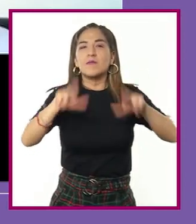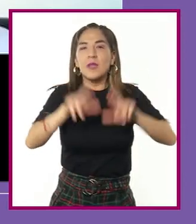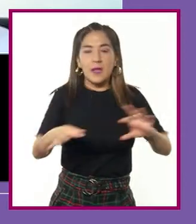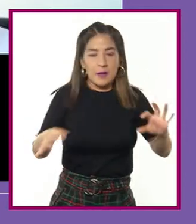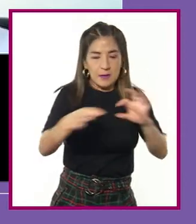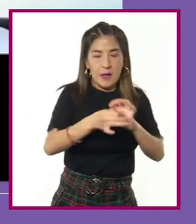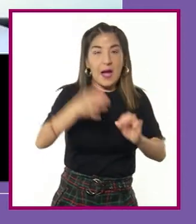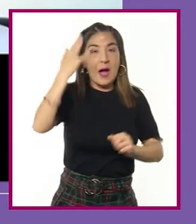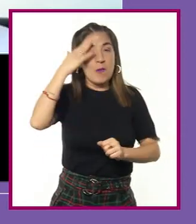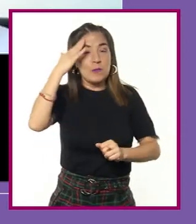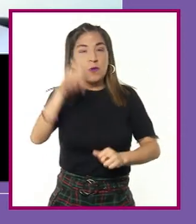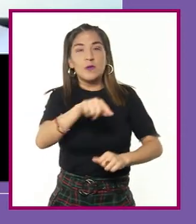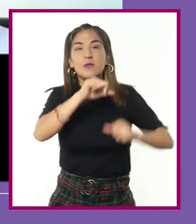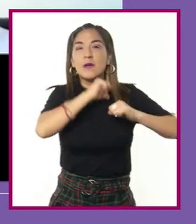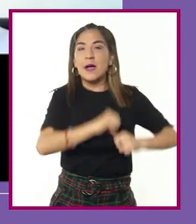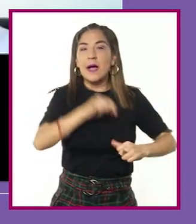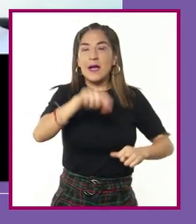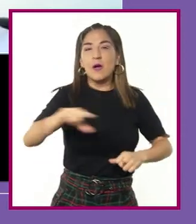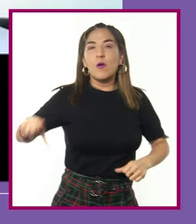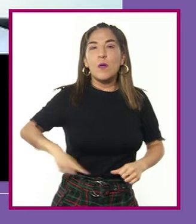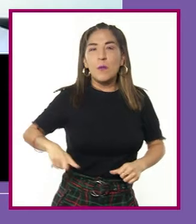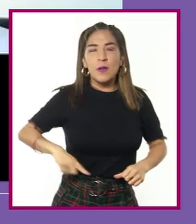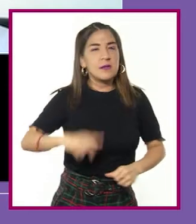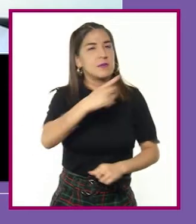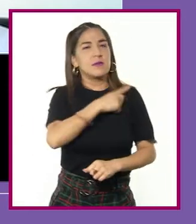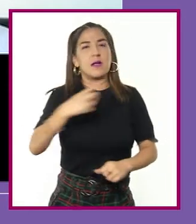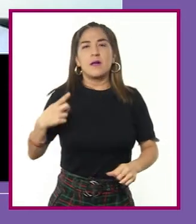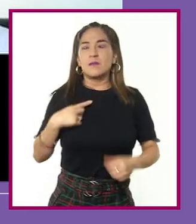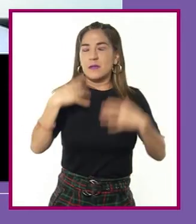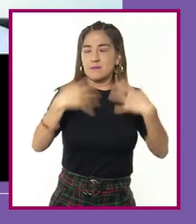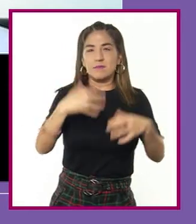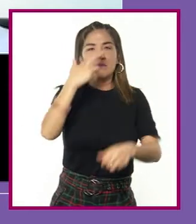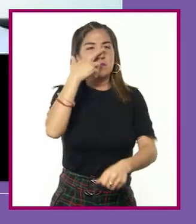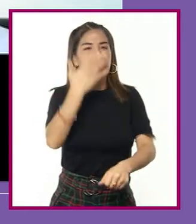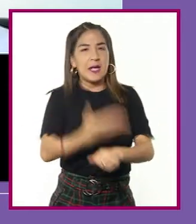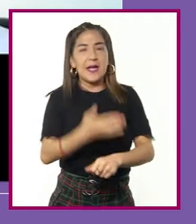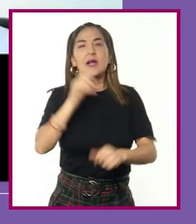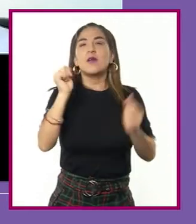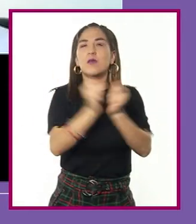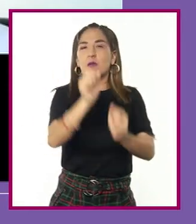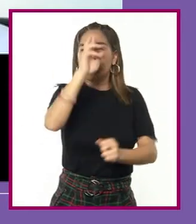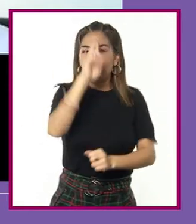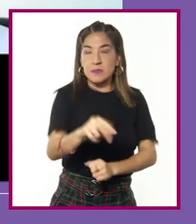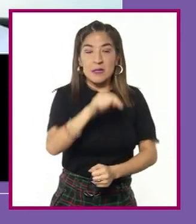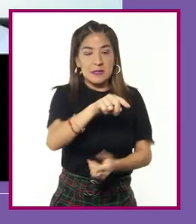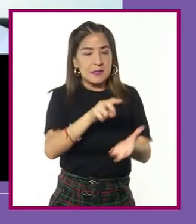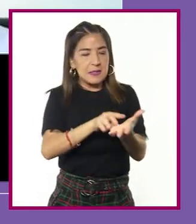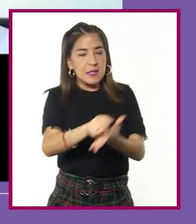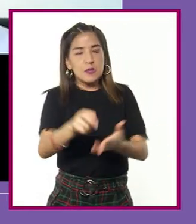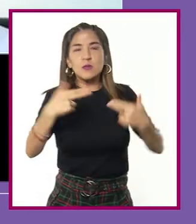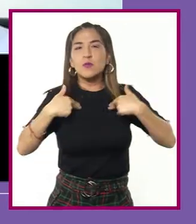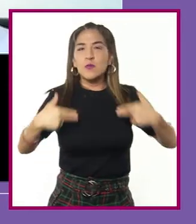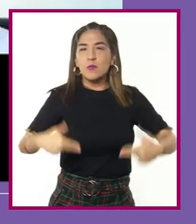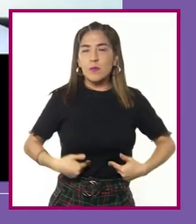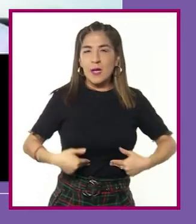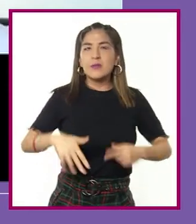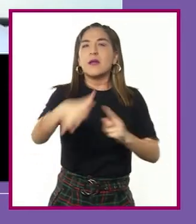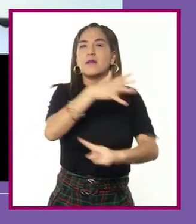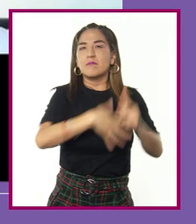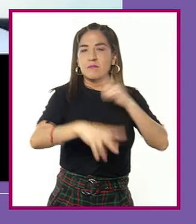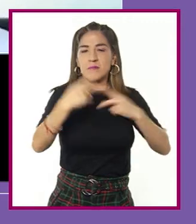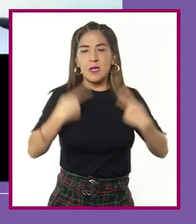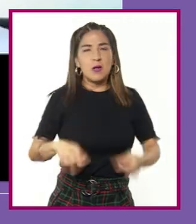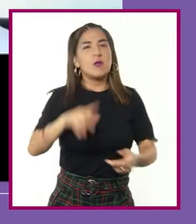autoridad en el Estado debe de conducirse siempre con principios y valores respecto de derechos humanos. El principal, el de la dignidad, por ejemplo.